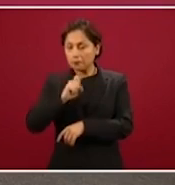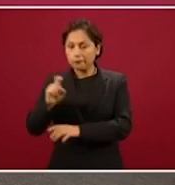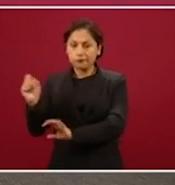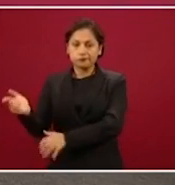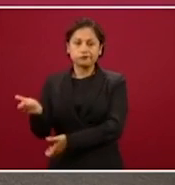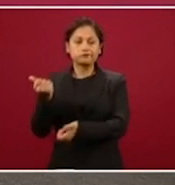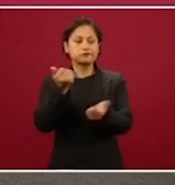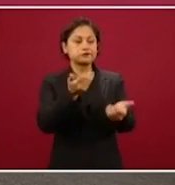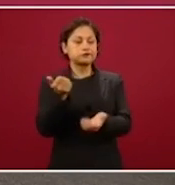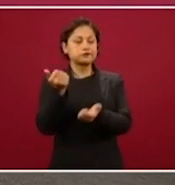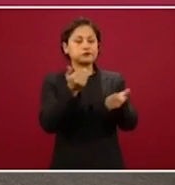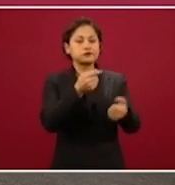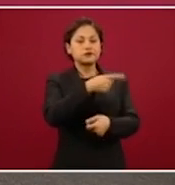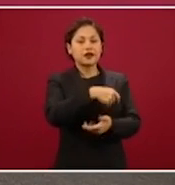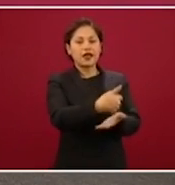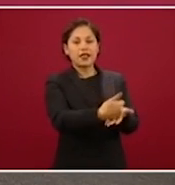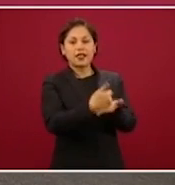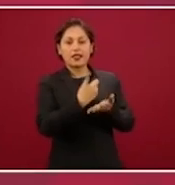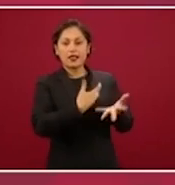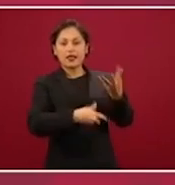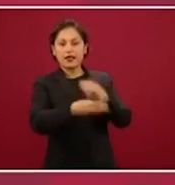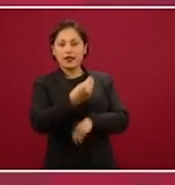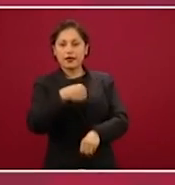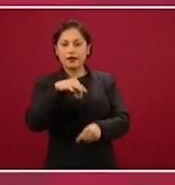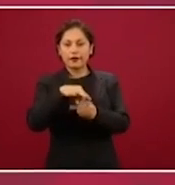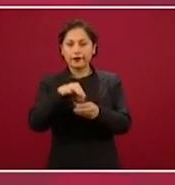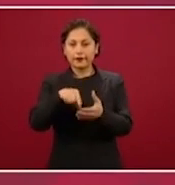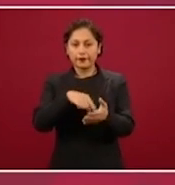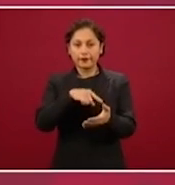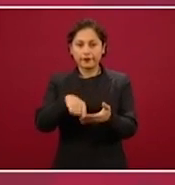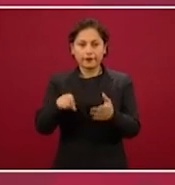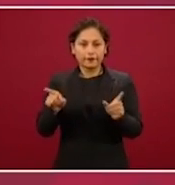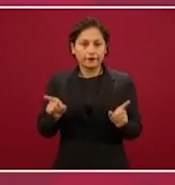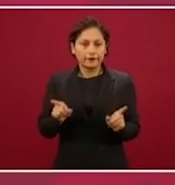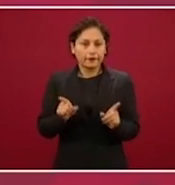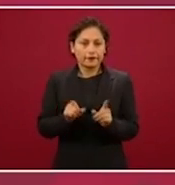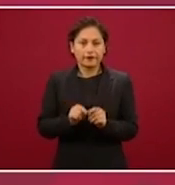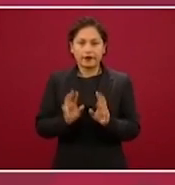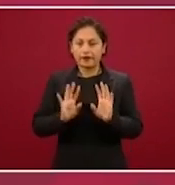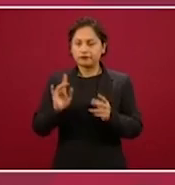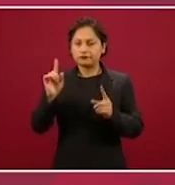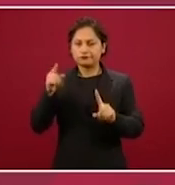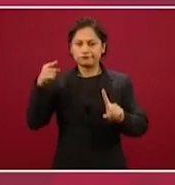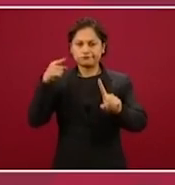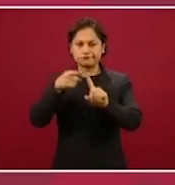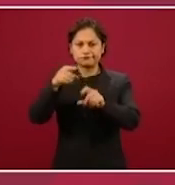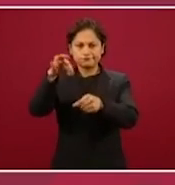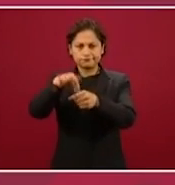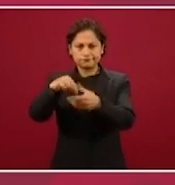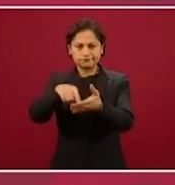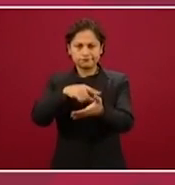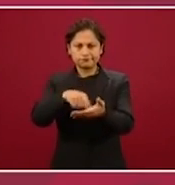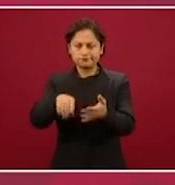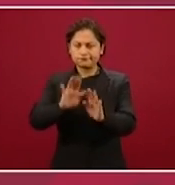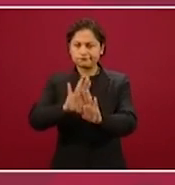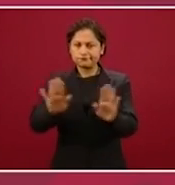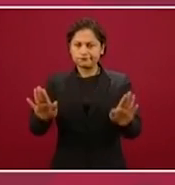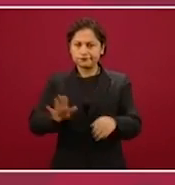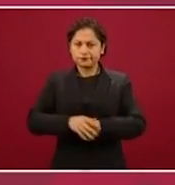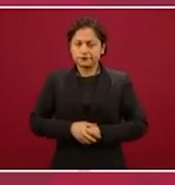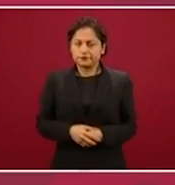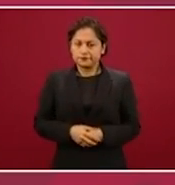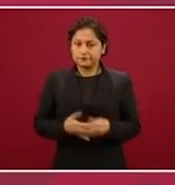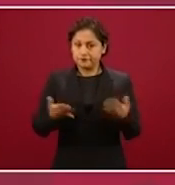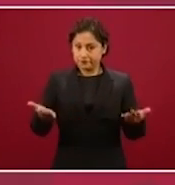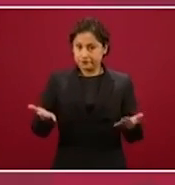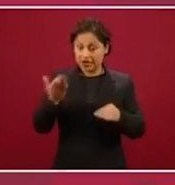elecciones para quitar los votos con propósitos electoreros. Entonces, ¿qué le digo a la gente también